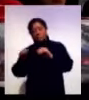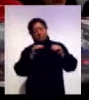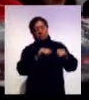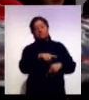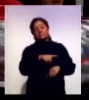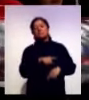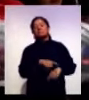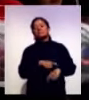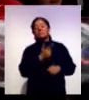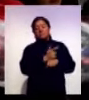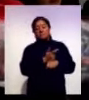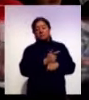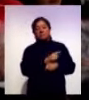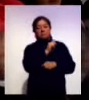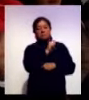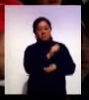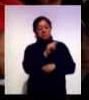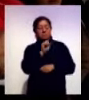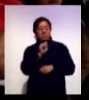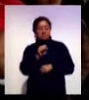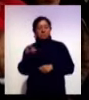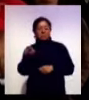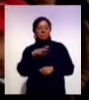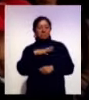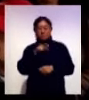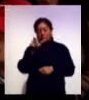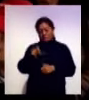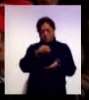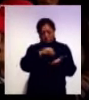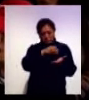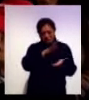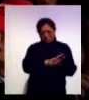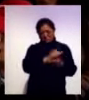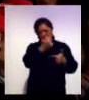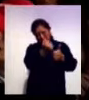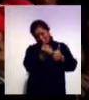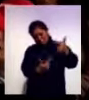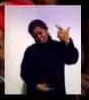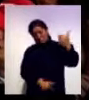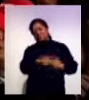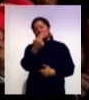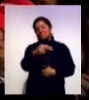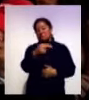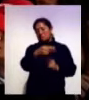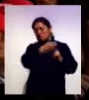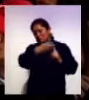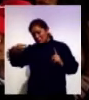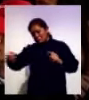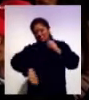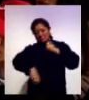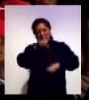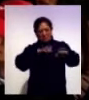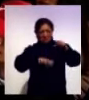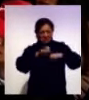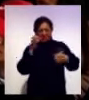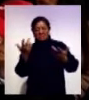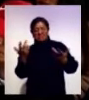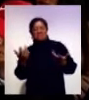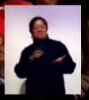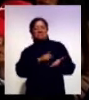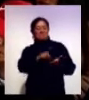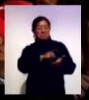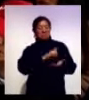social, donde le toman sus datos personales, domicilio, nombre, edad. Después pasan ya